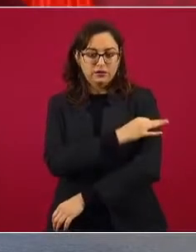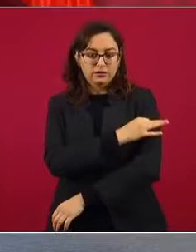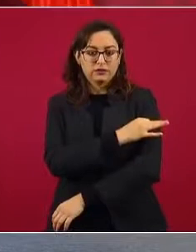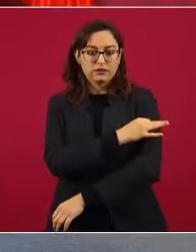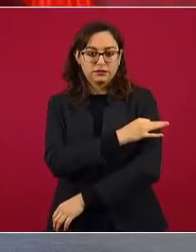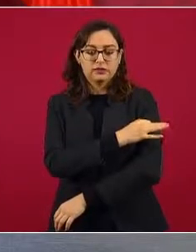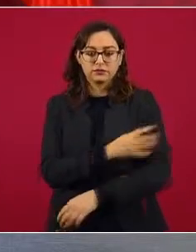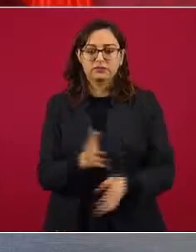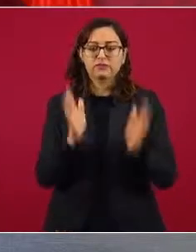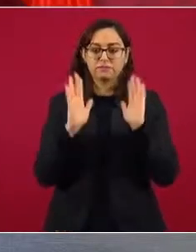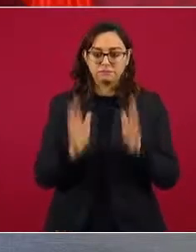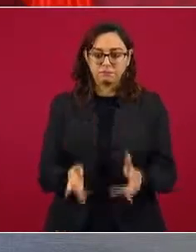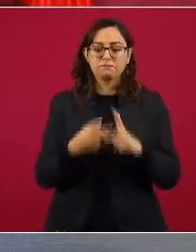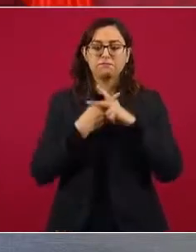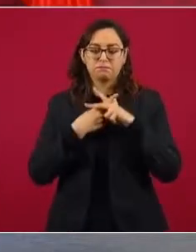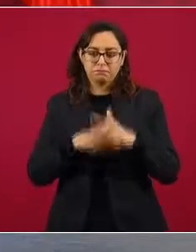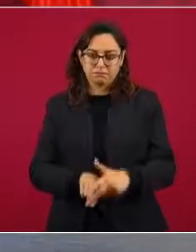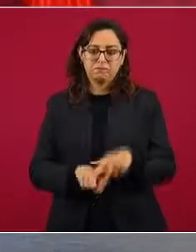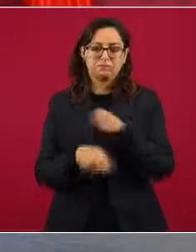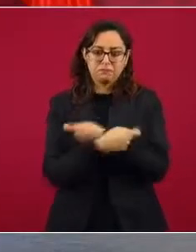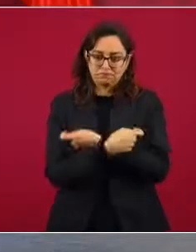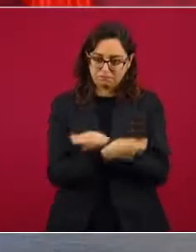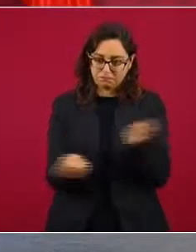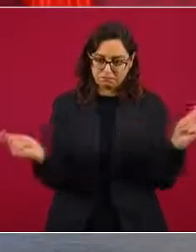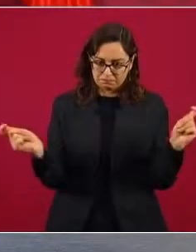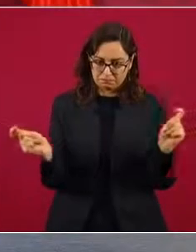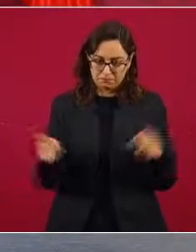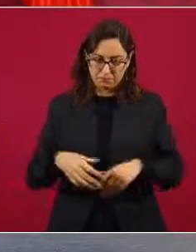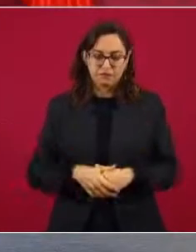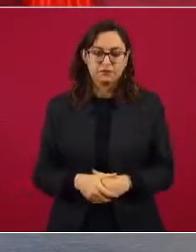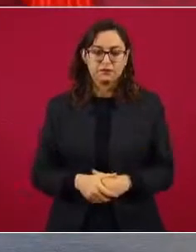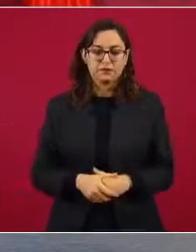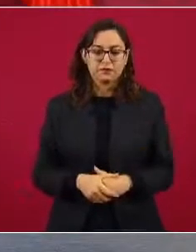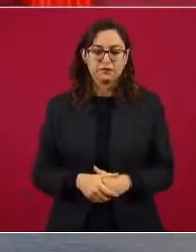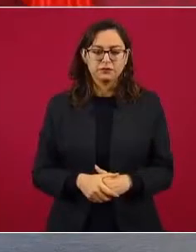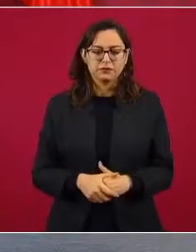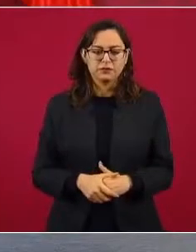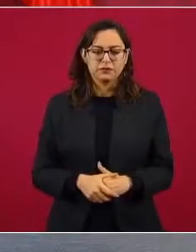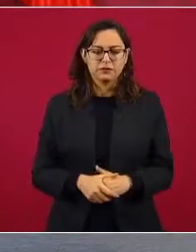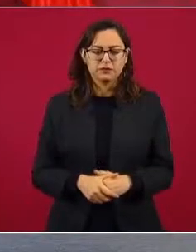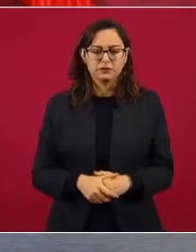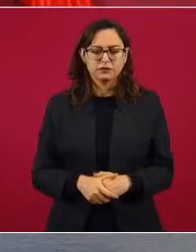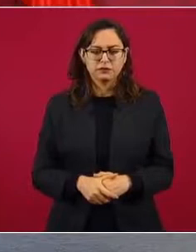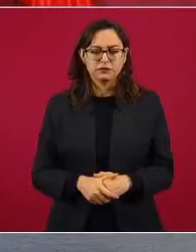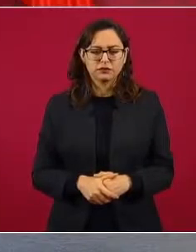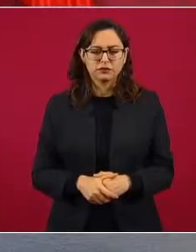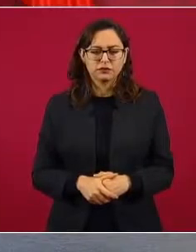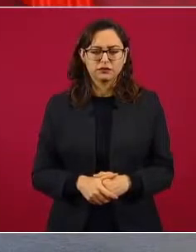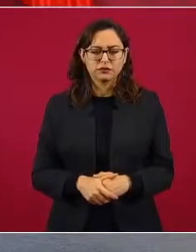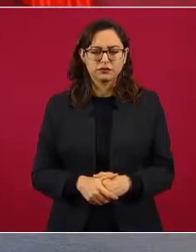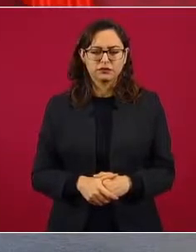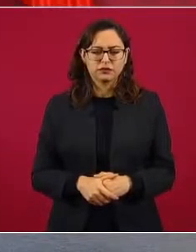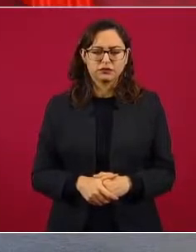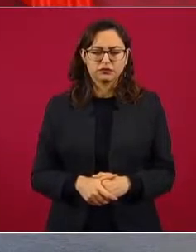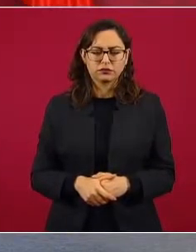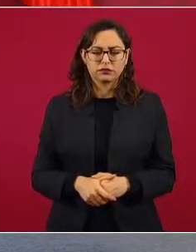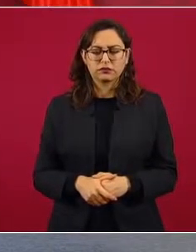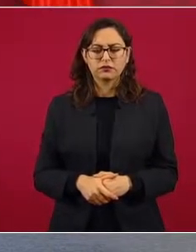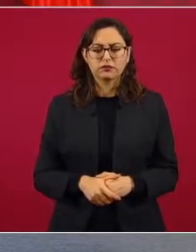aplicando. Y van a llegar